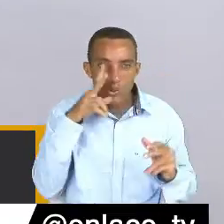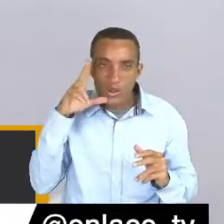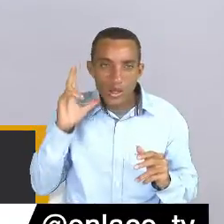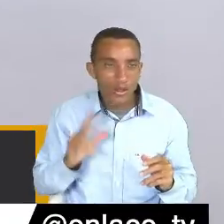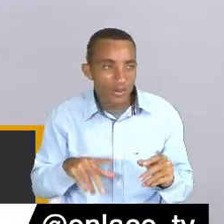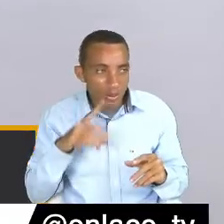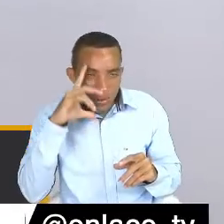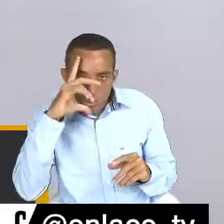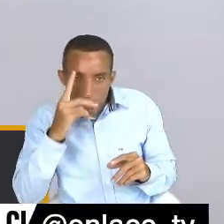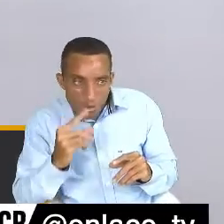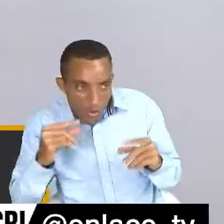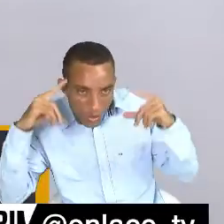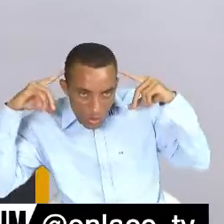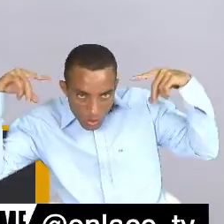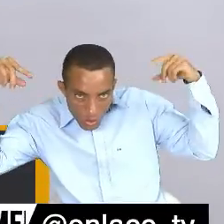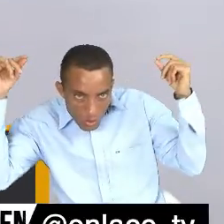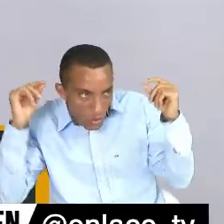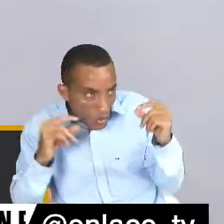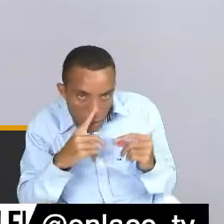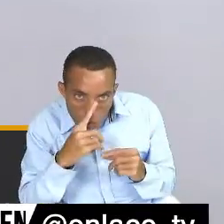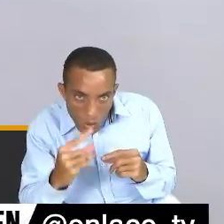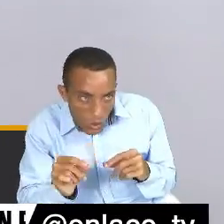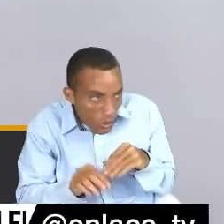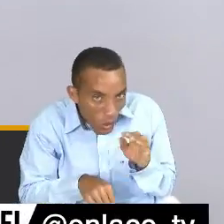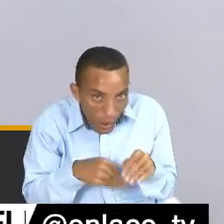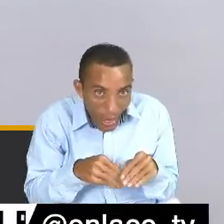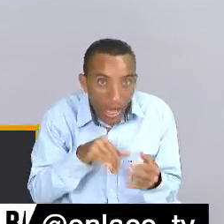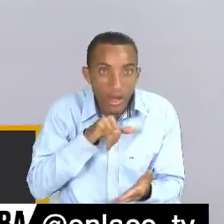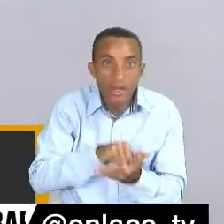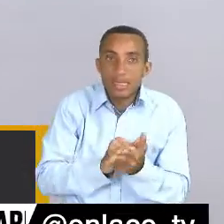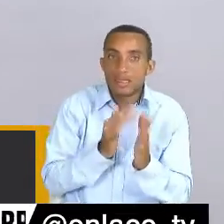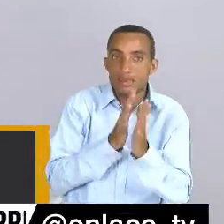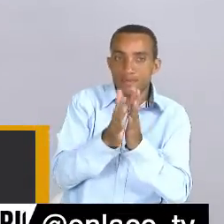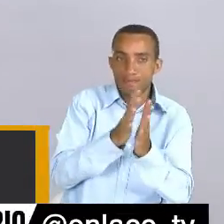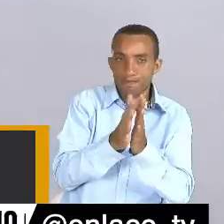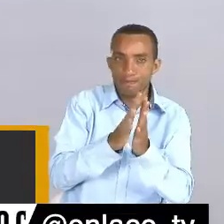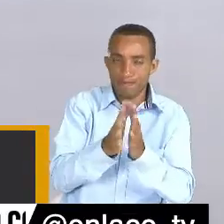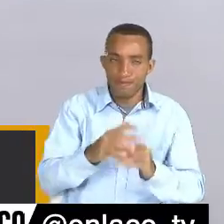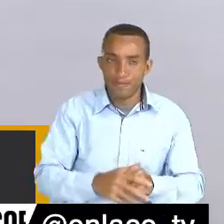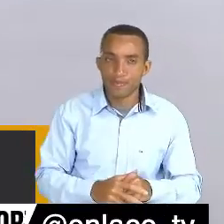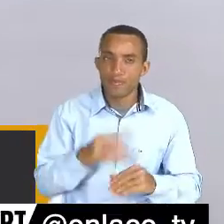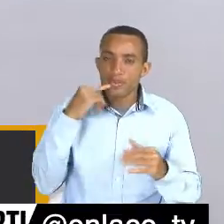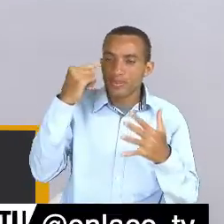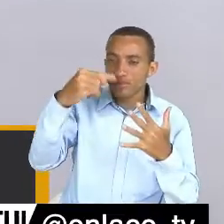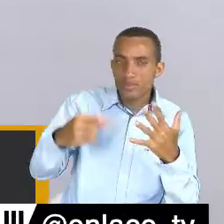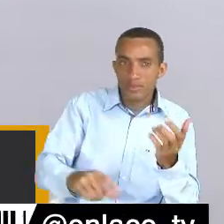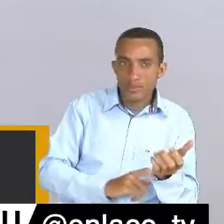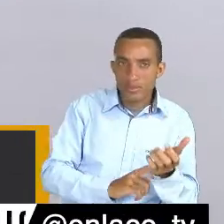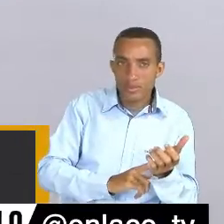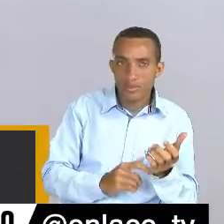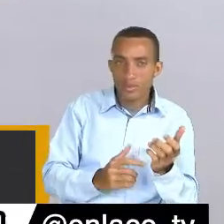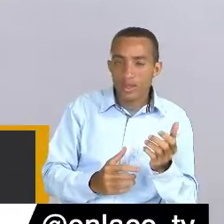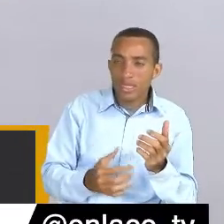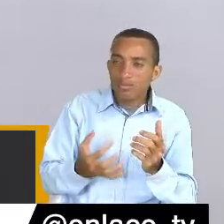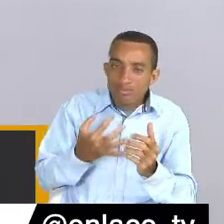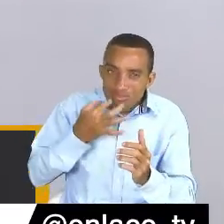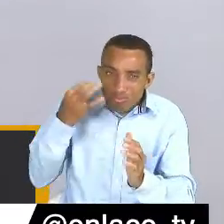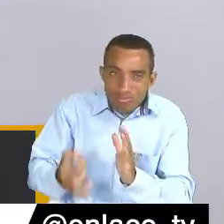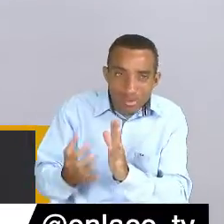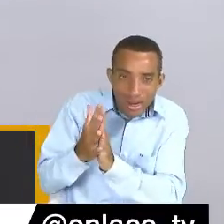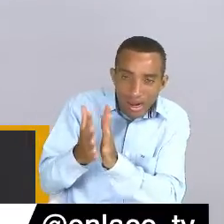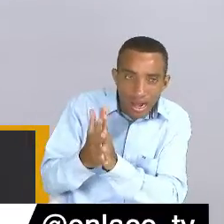unas nuevas acciones con unos personajes que toman unas características diferentes de las que tiene la verdadera